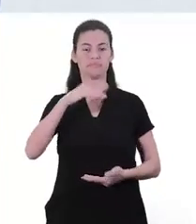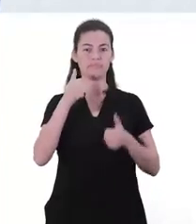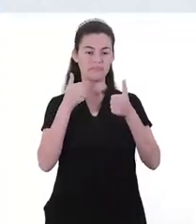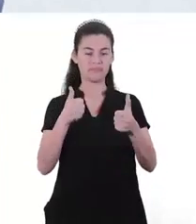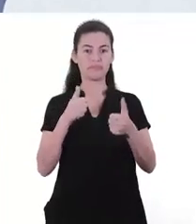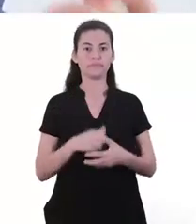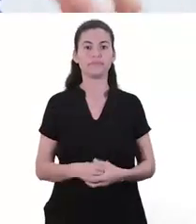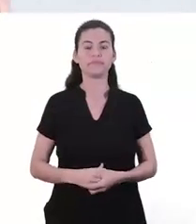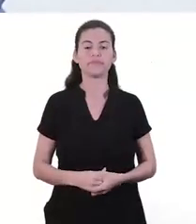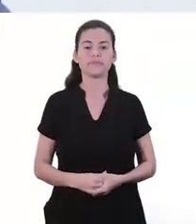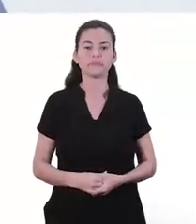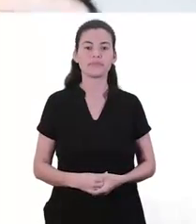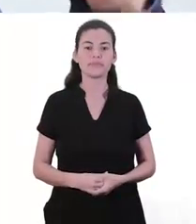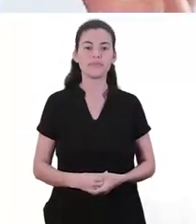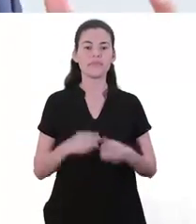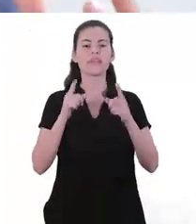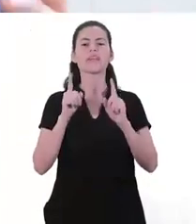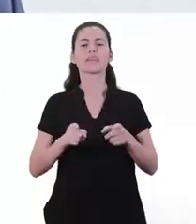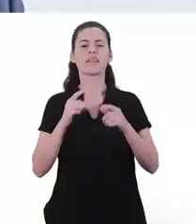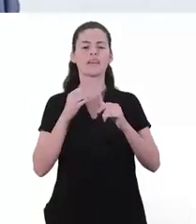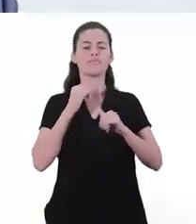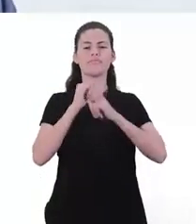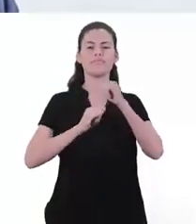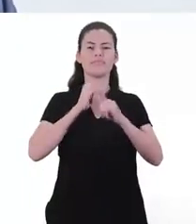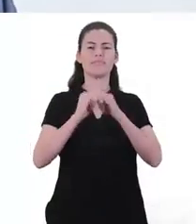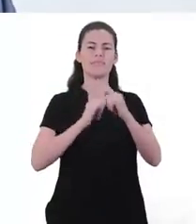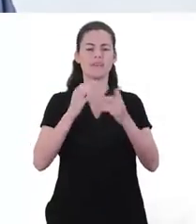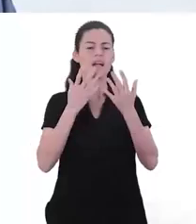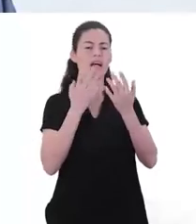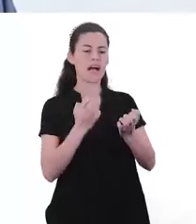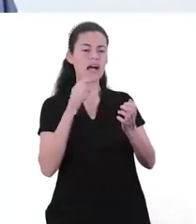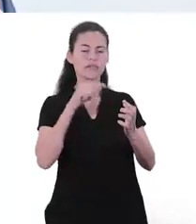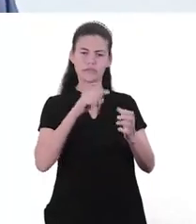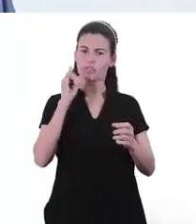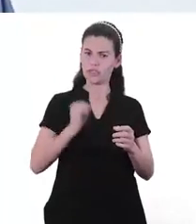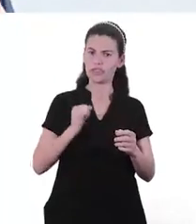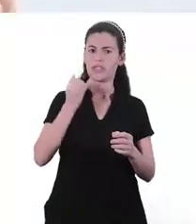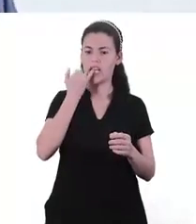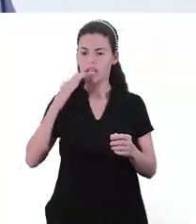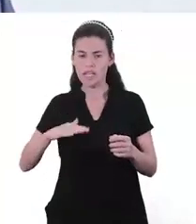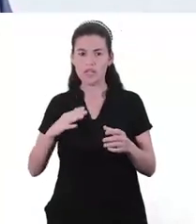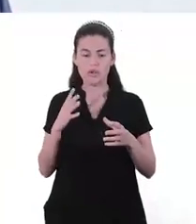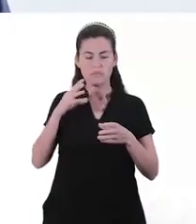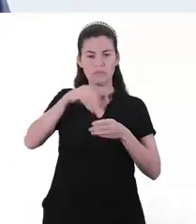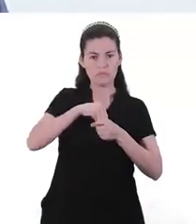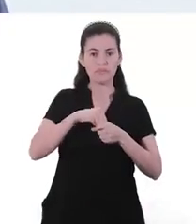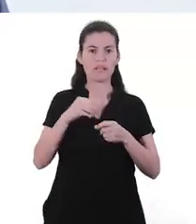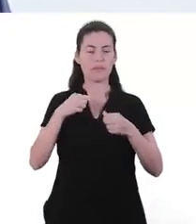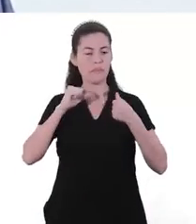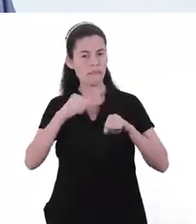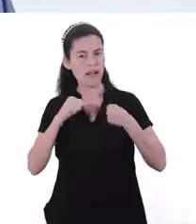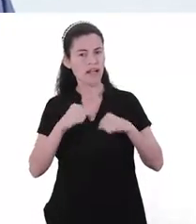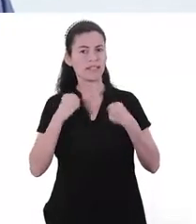una vez que uno toma la decisión, sí, admitimos que el arte tiene que estar en la rutina de nuestro hijo a diario, tiene que ser parte de su aprendizaje y